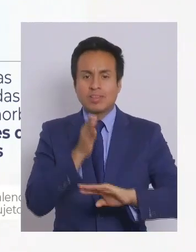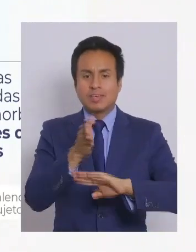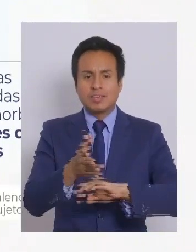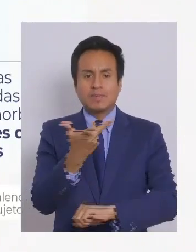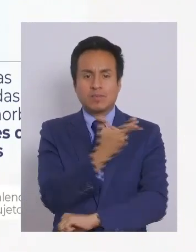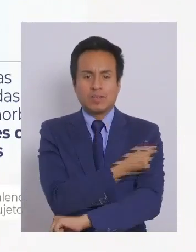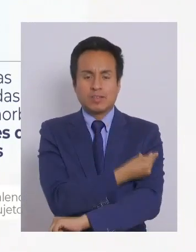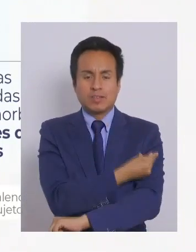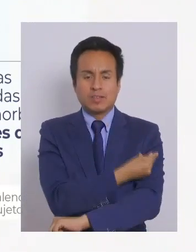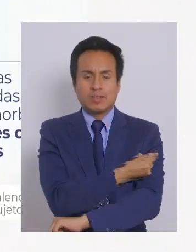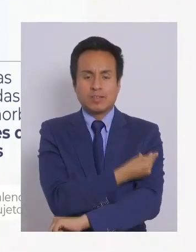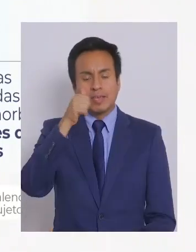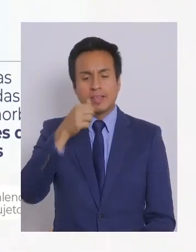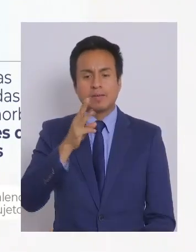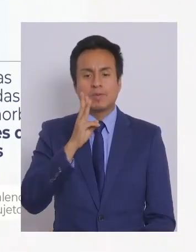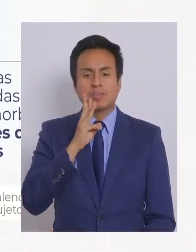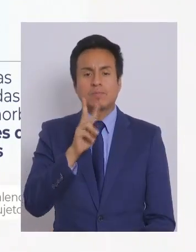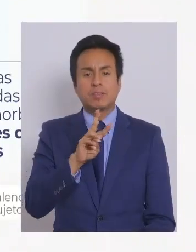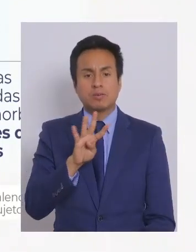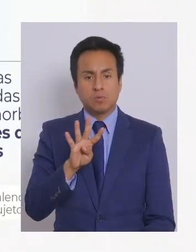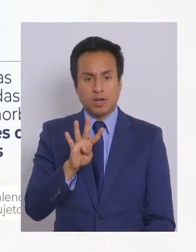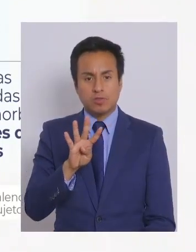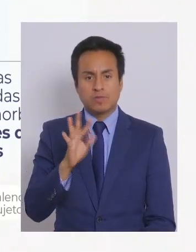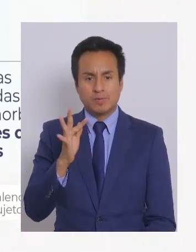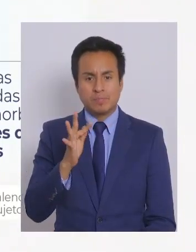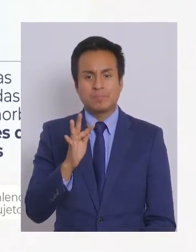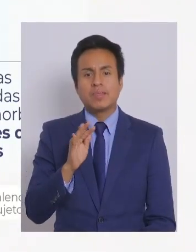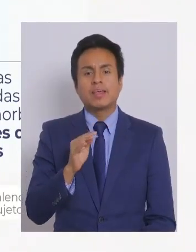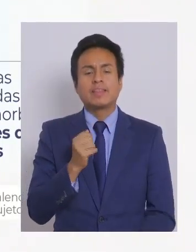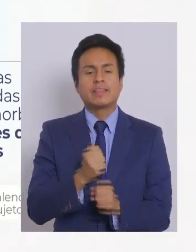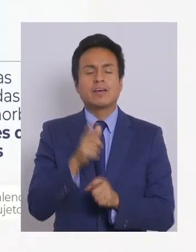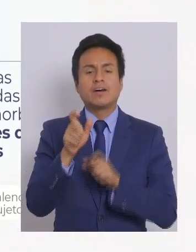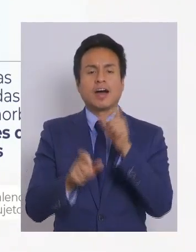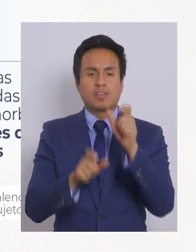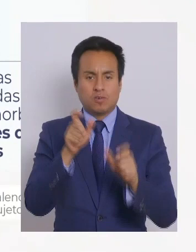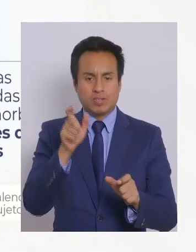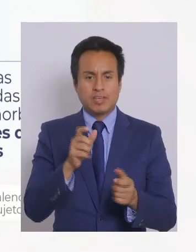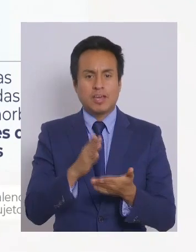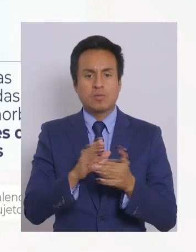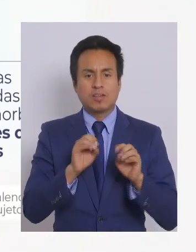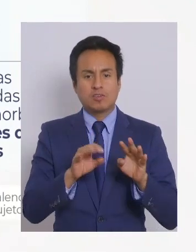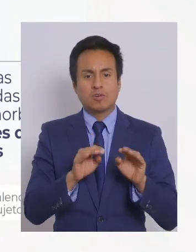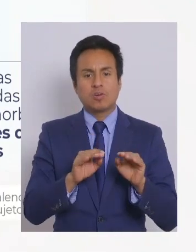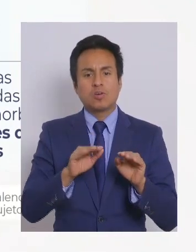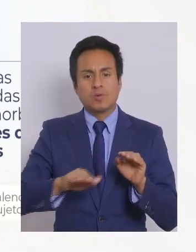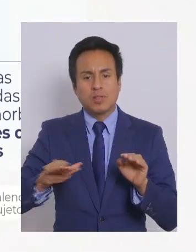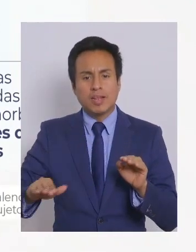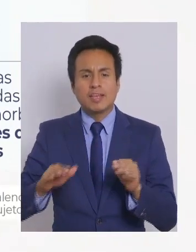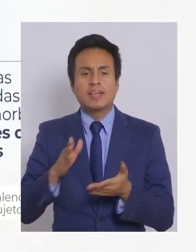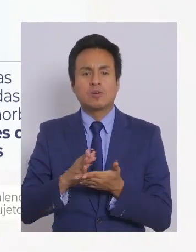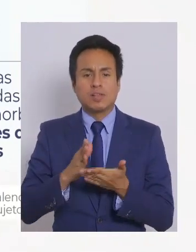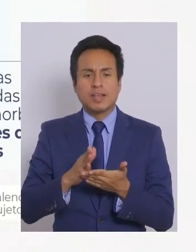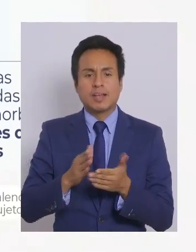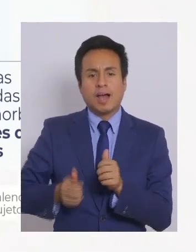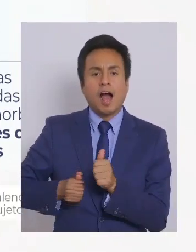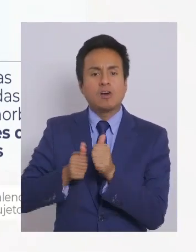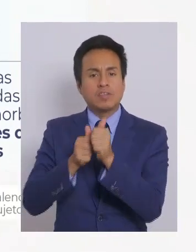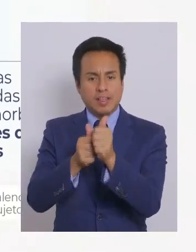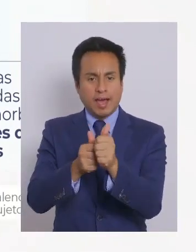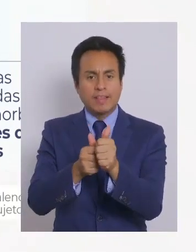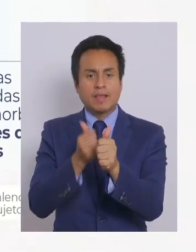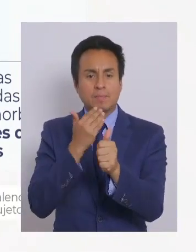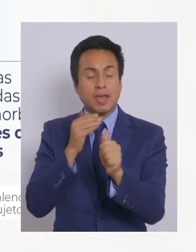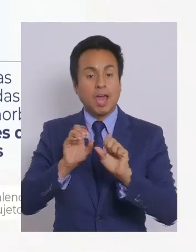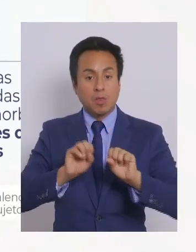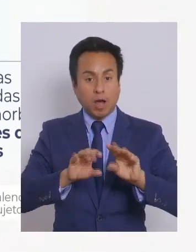mañana miércoles 24 trabajadores de la educación preescolar escolar y auxiliares también